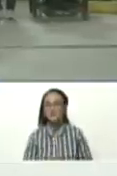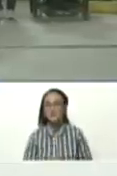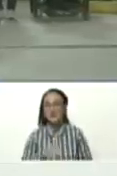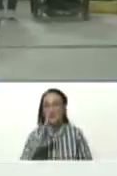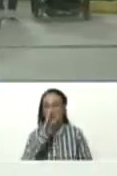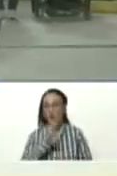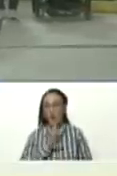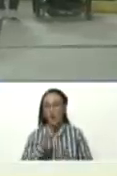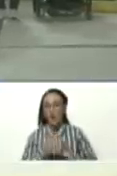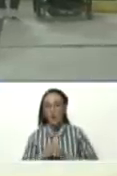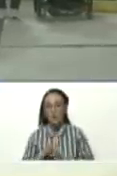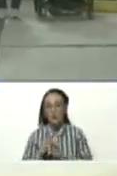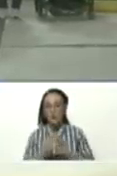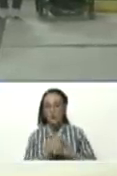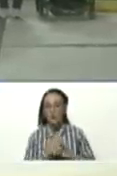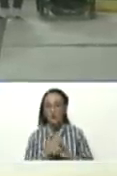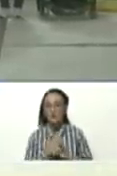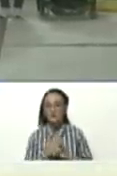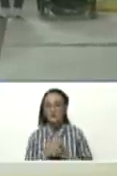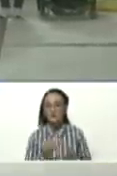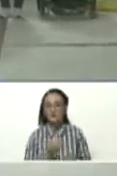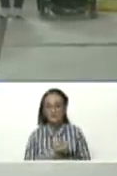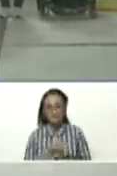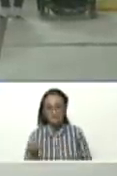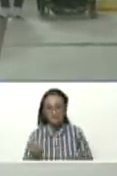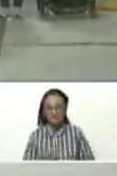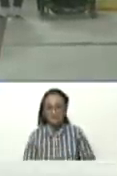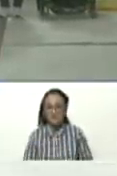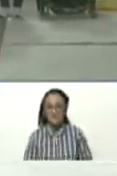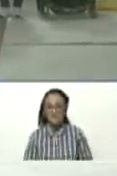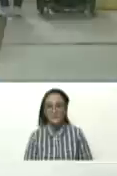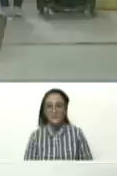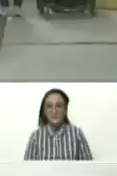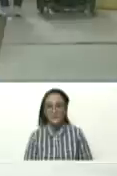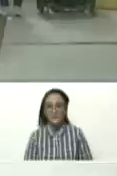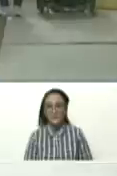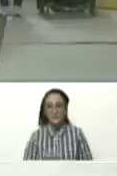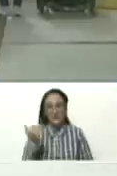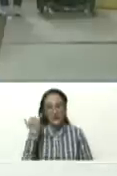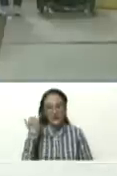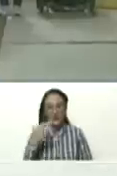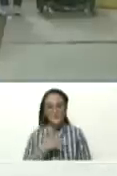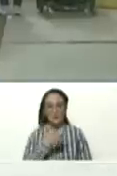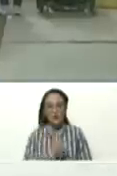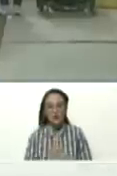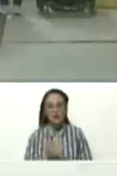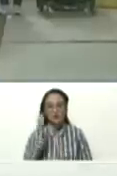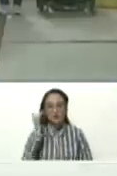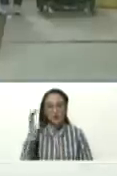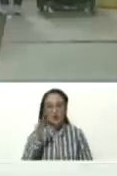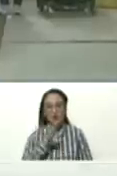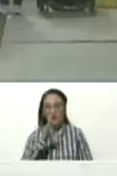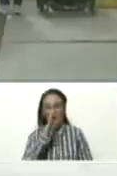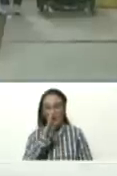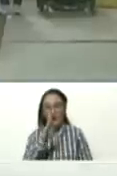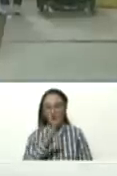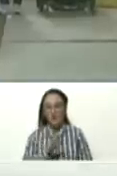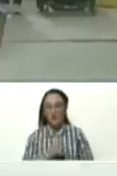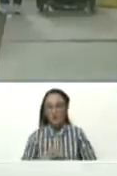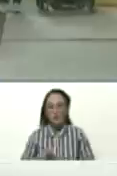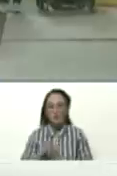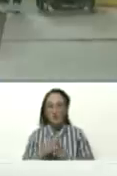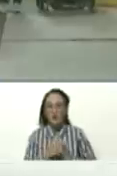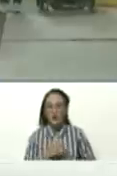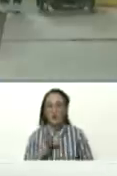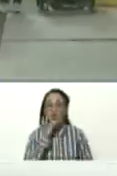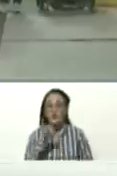Banco de la Comuna, qué cosa tan extraordinaria, la idea, el proyecto, el sueño de los bancos comunales, que está